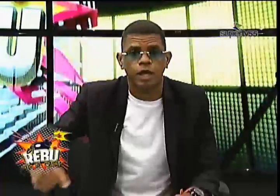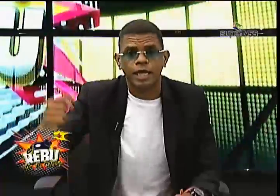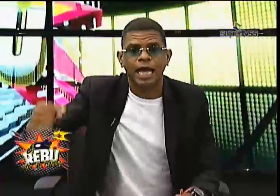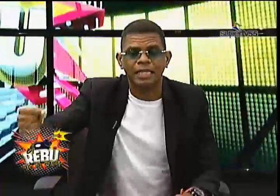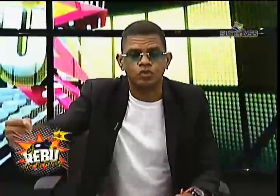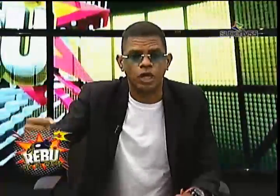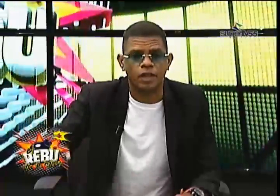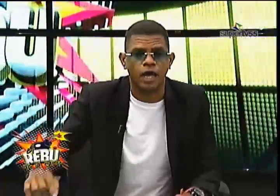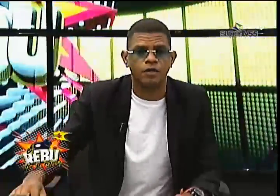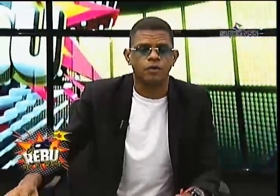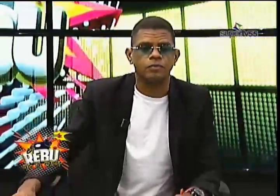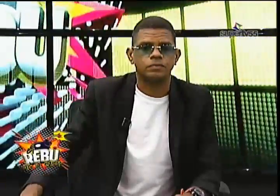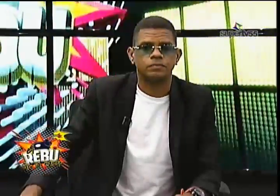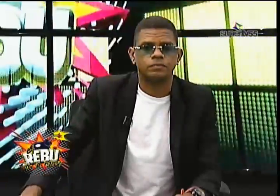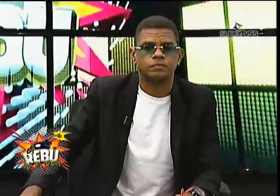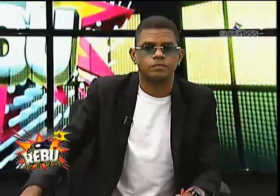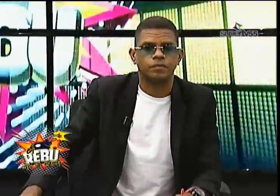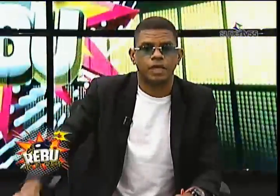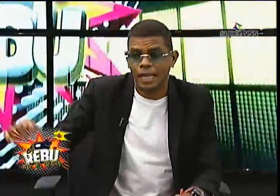botes, ¿qué le sucede a ellos?